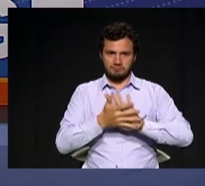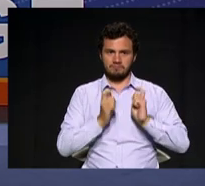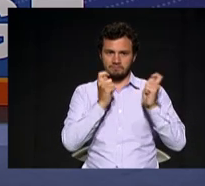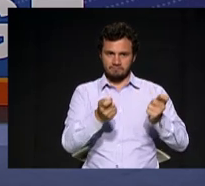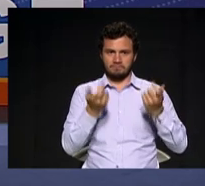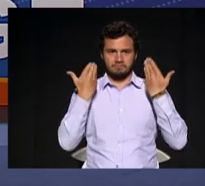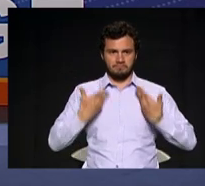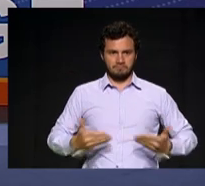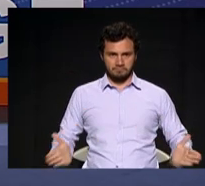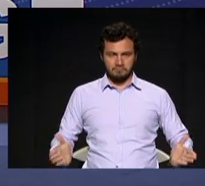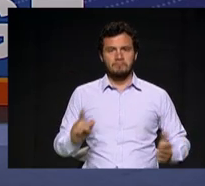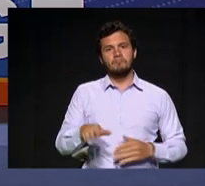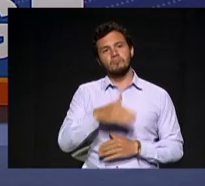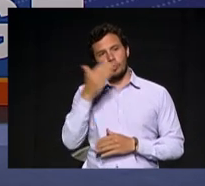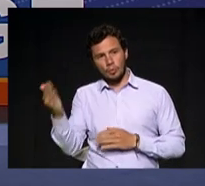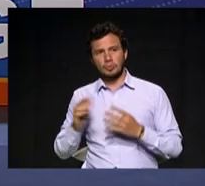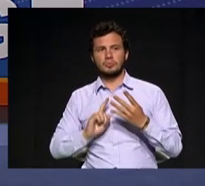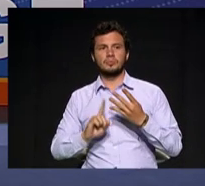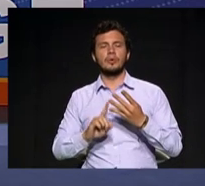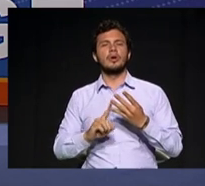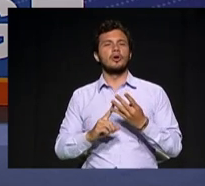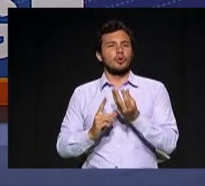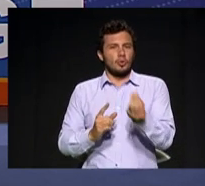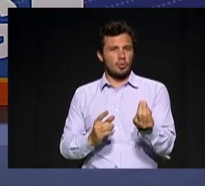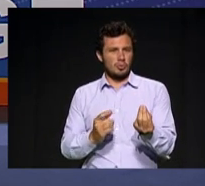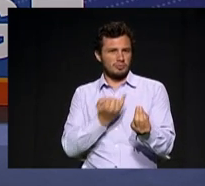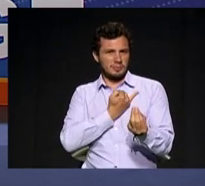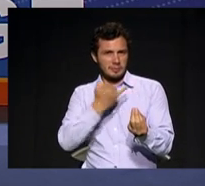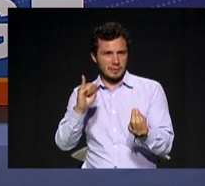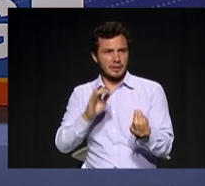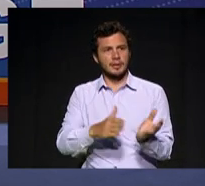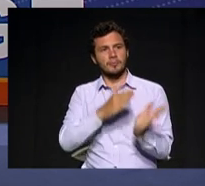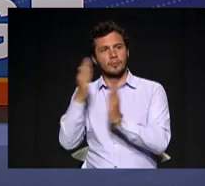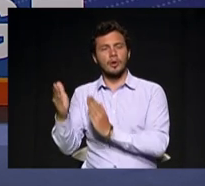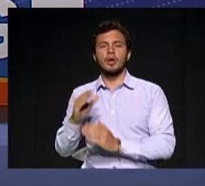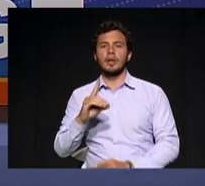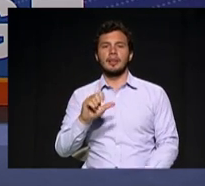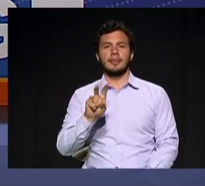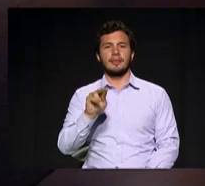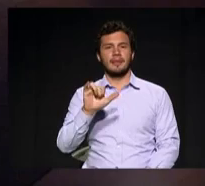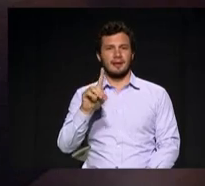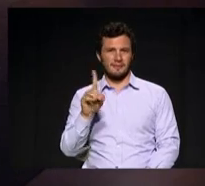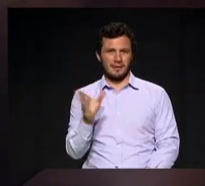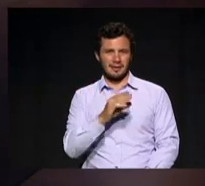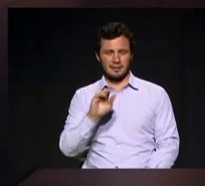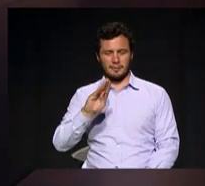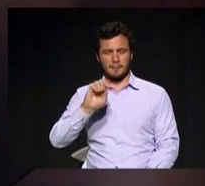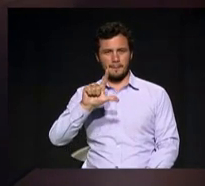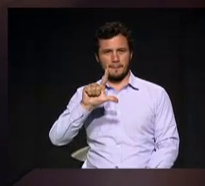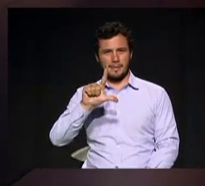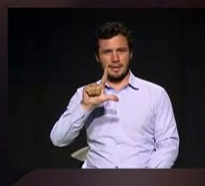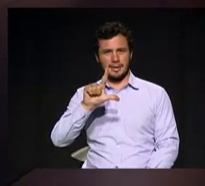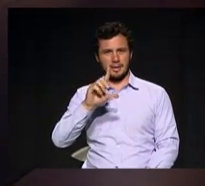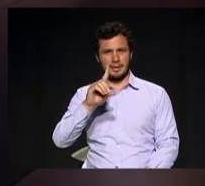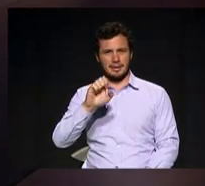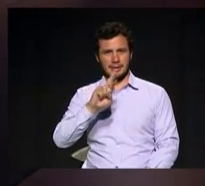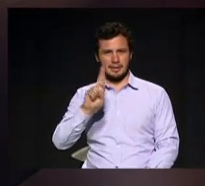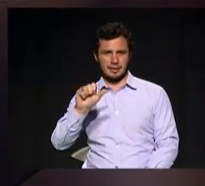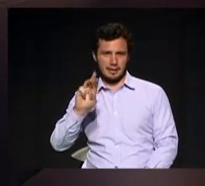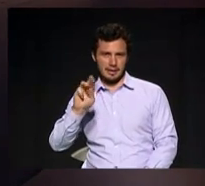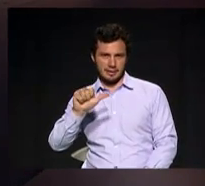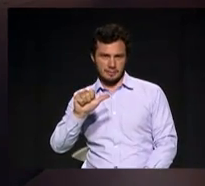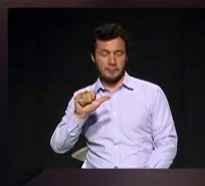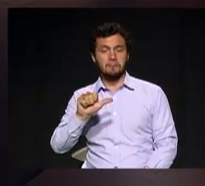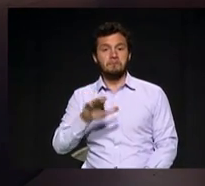independientes y finalmente está juan david valdez lópez hemos hablado de seis candidatos punteros en esta encuesta recordemos que